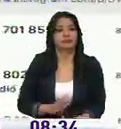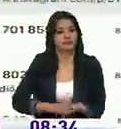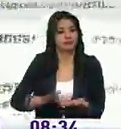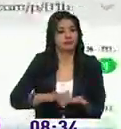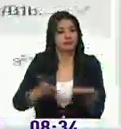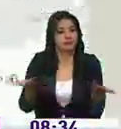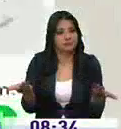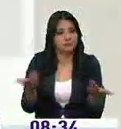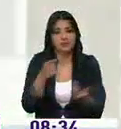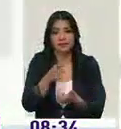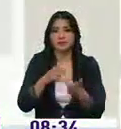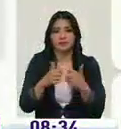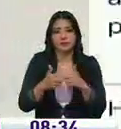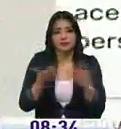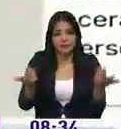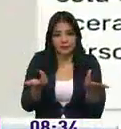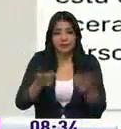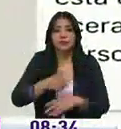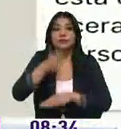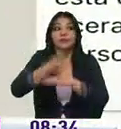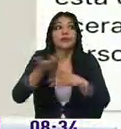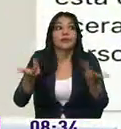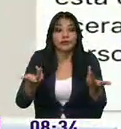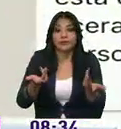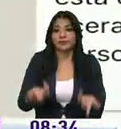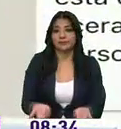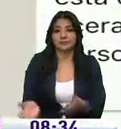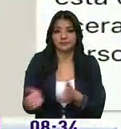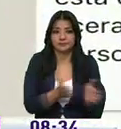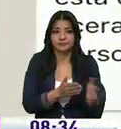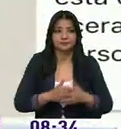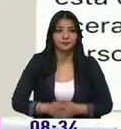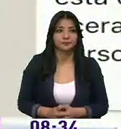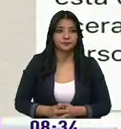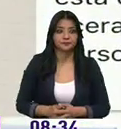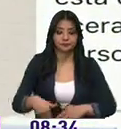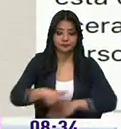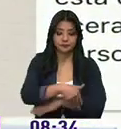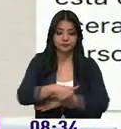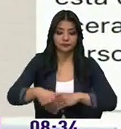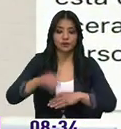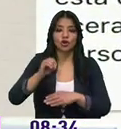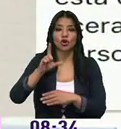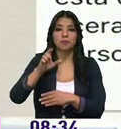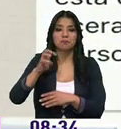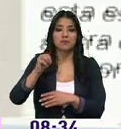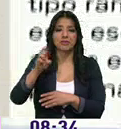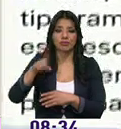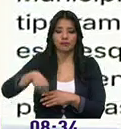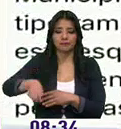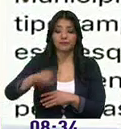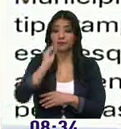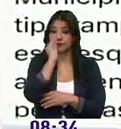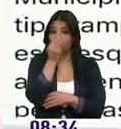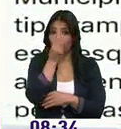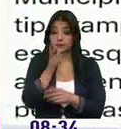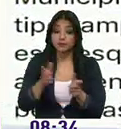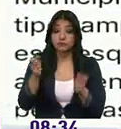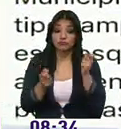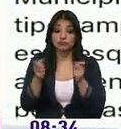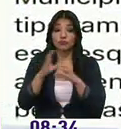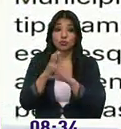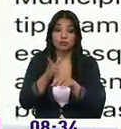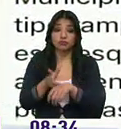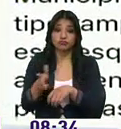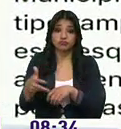problema. Claro, ¿dónde está la autoridad? Bien, gracias. Esto es una plena esquina, calle Olmedo y Flores. Resulta que curvan los buses y se ha comido la calzada.